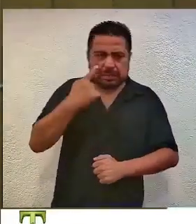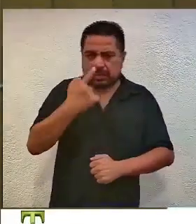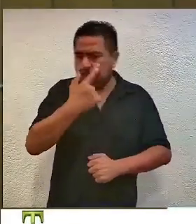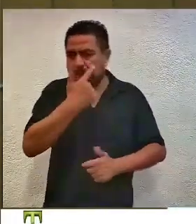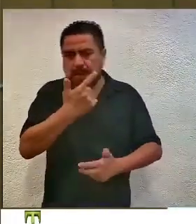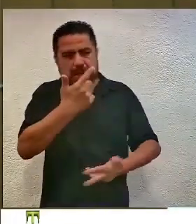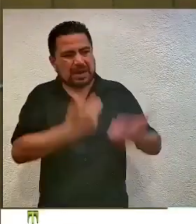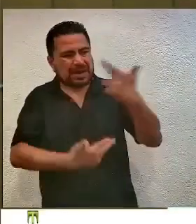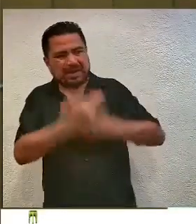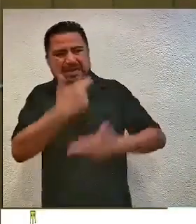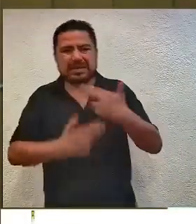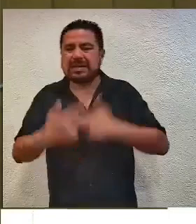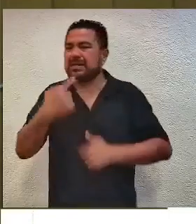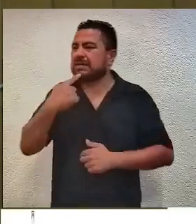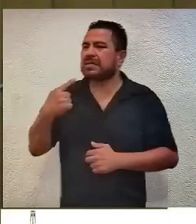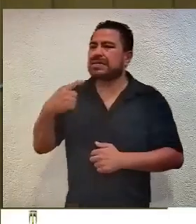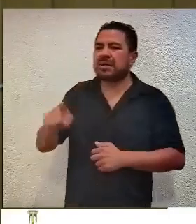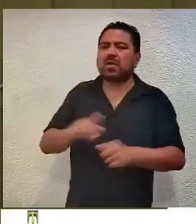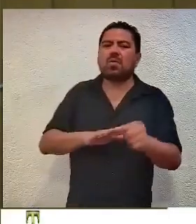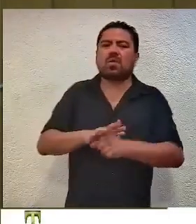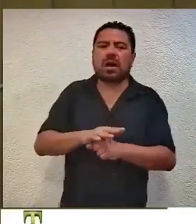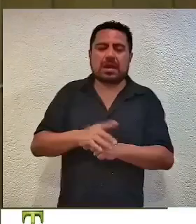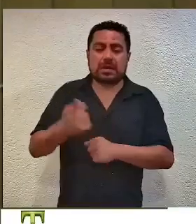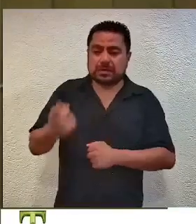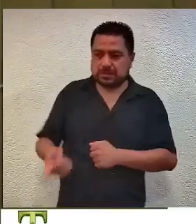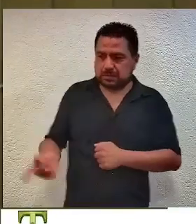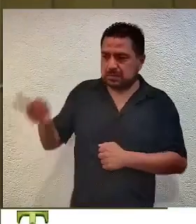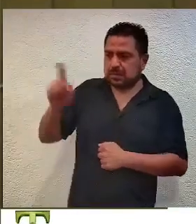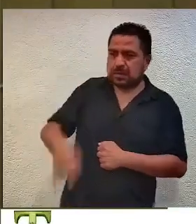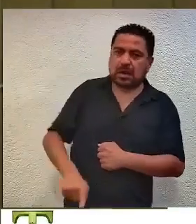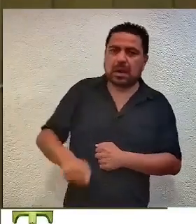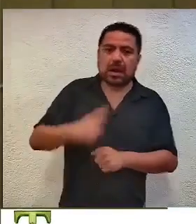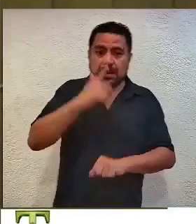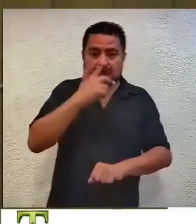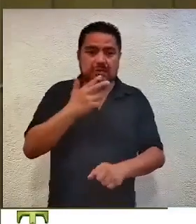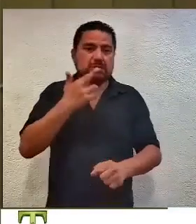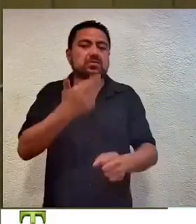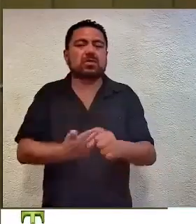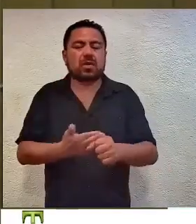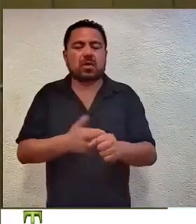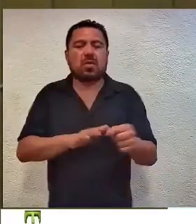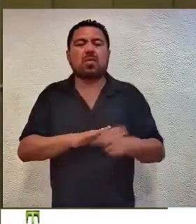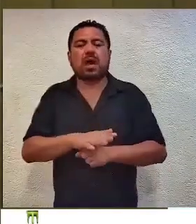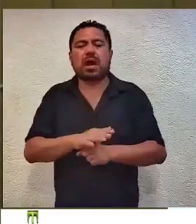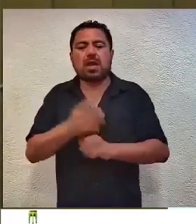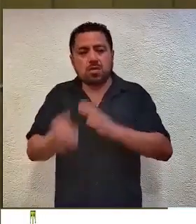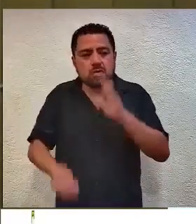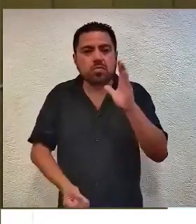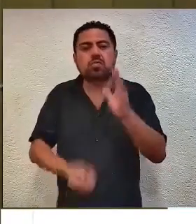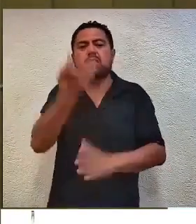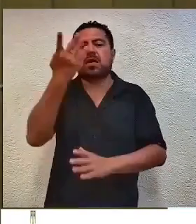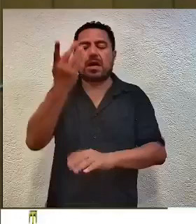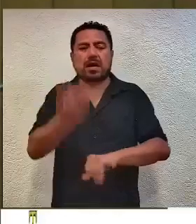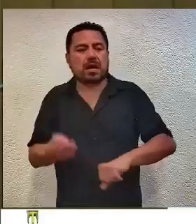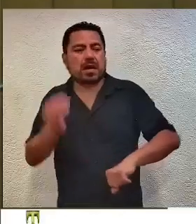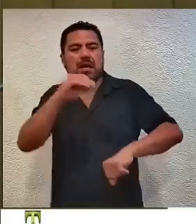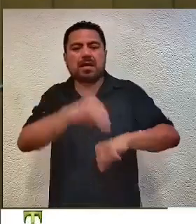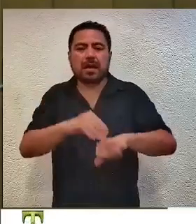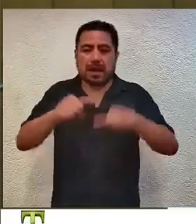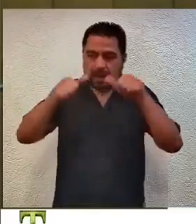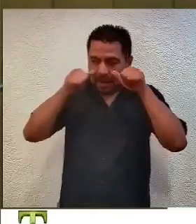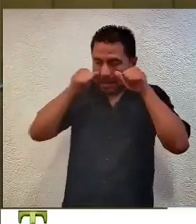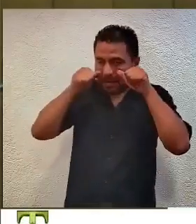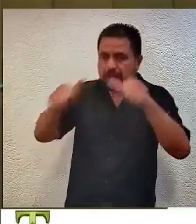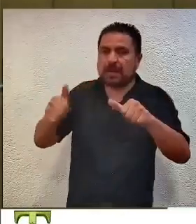resolución impugnada para efectos de que se ordene a la responsable emitir una nueva y se atienda